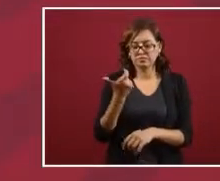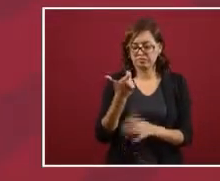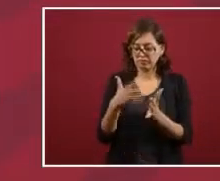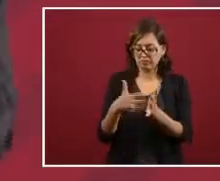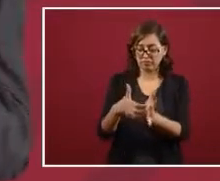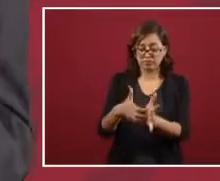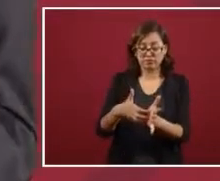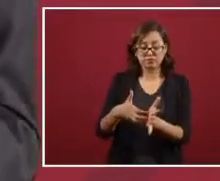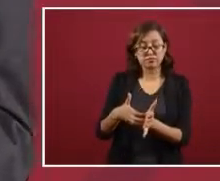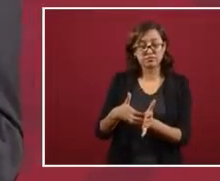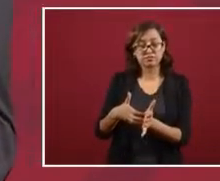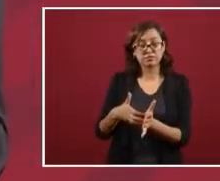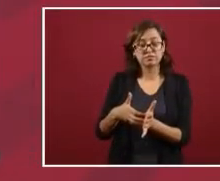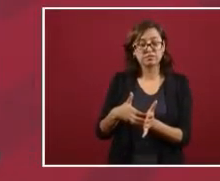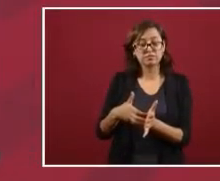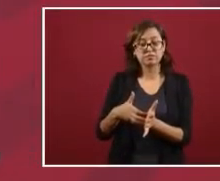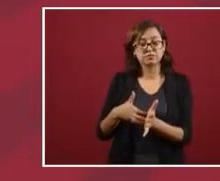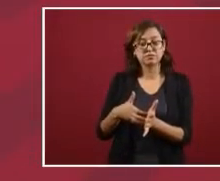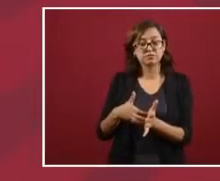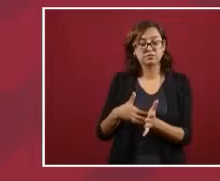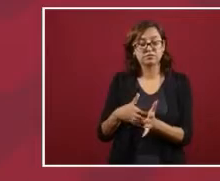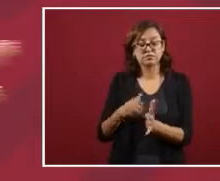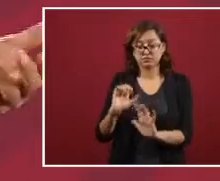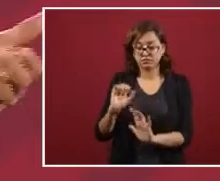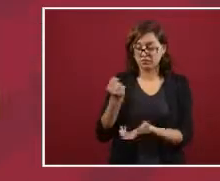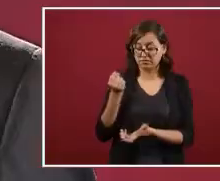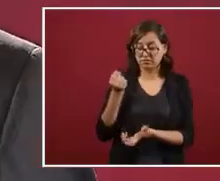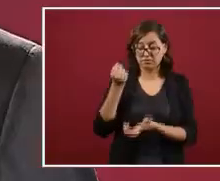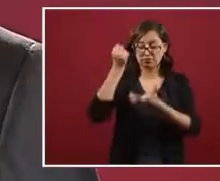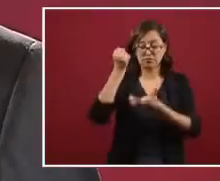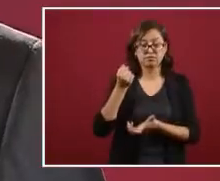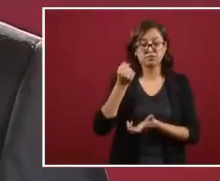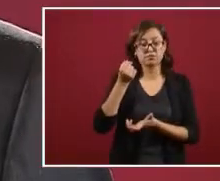pues es para financiar